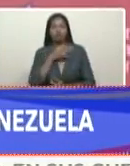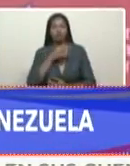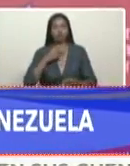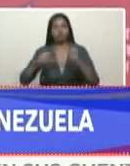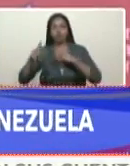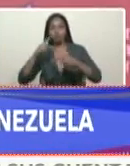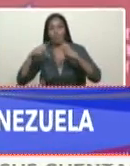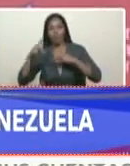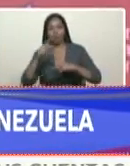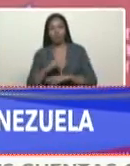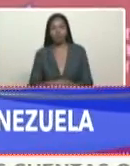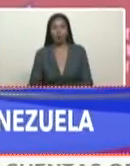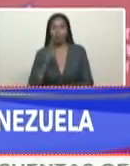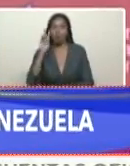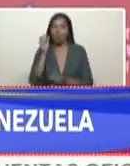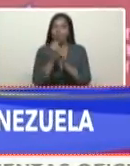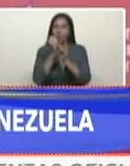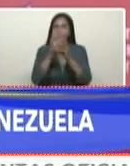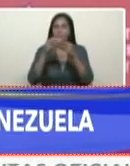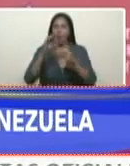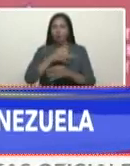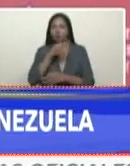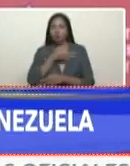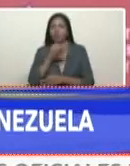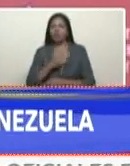sociopolítico del trabajo social